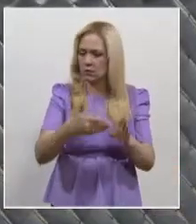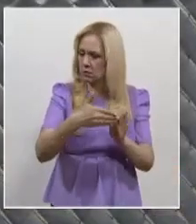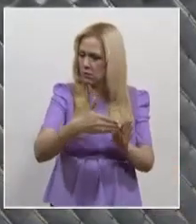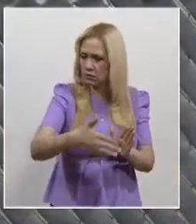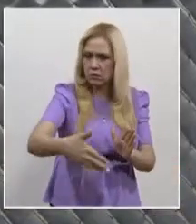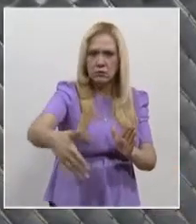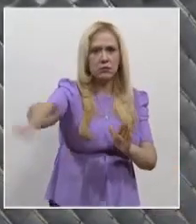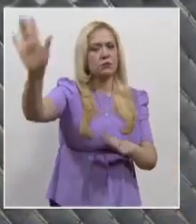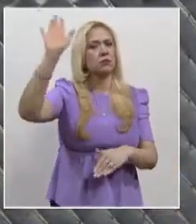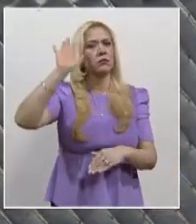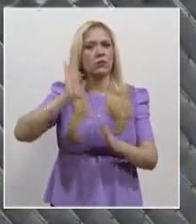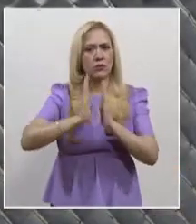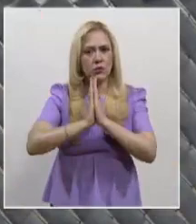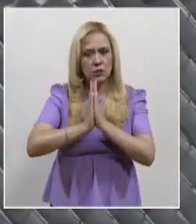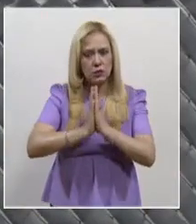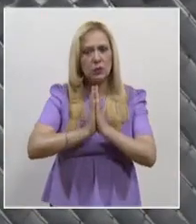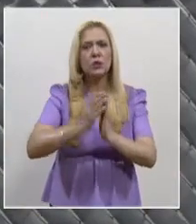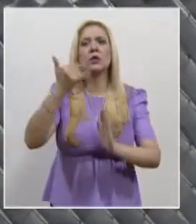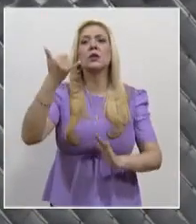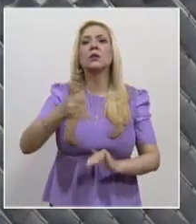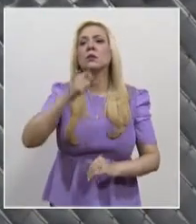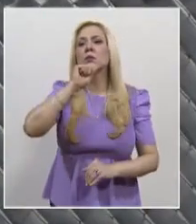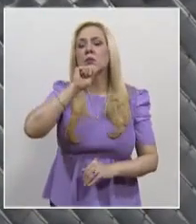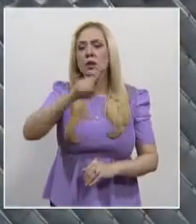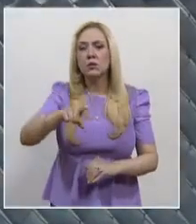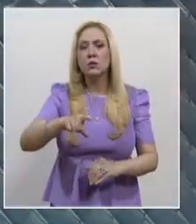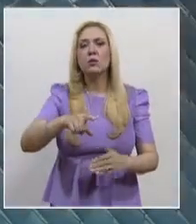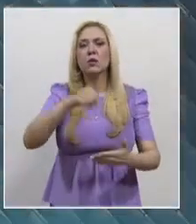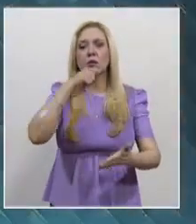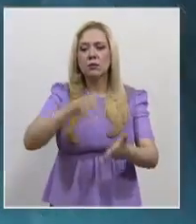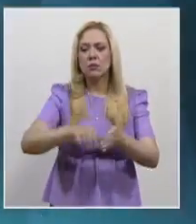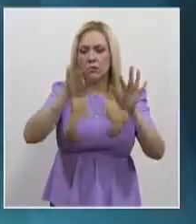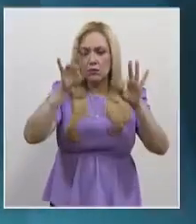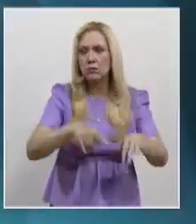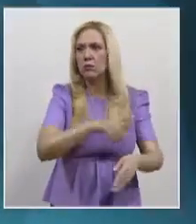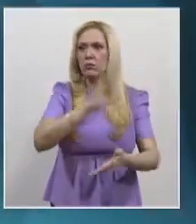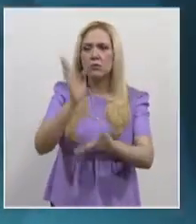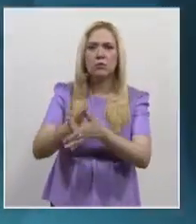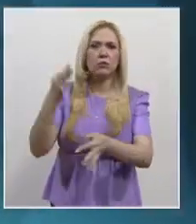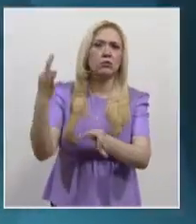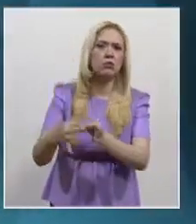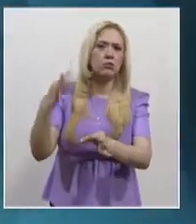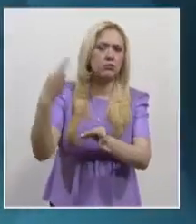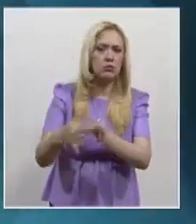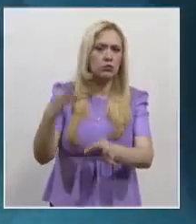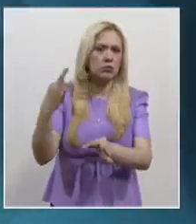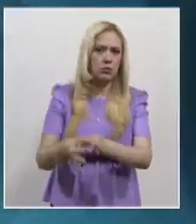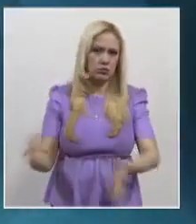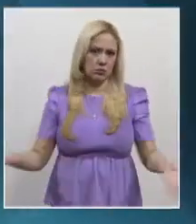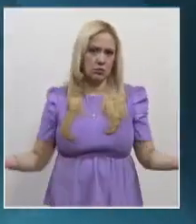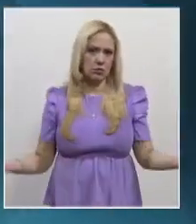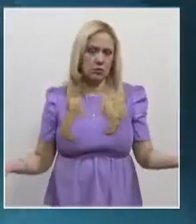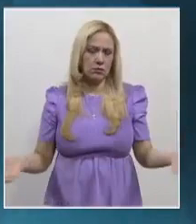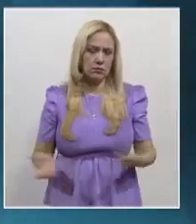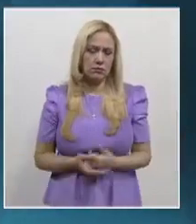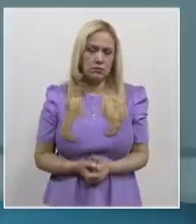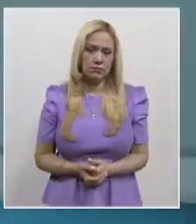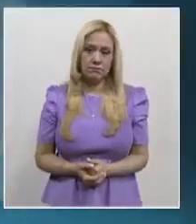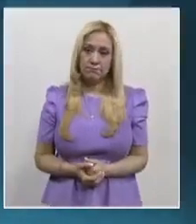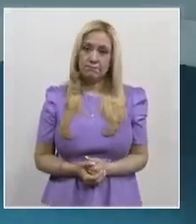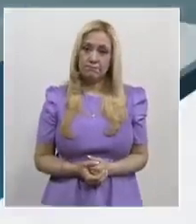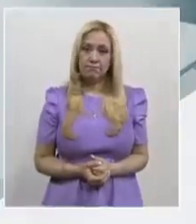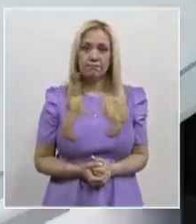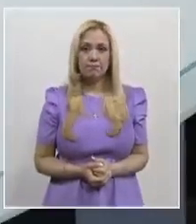los bimestres subsecuentes, así como remitir las constancias que acrediten su cumplimiento.